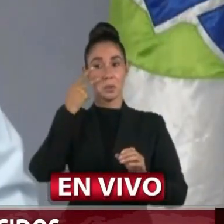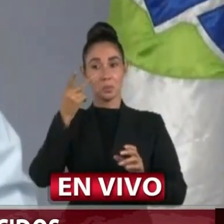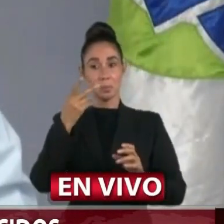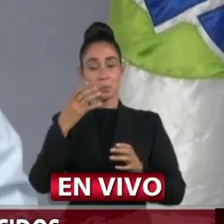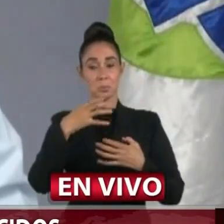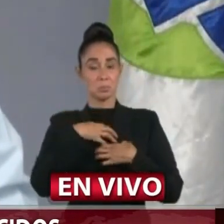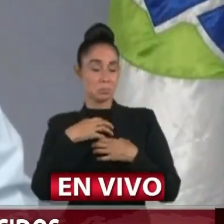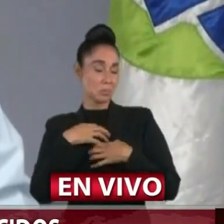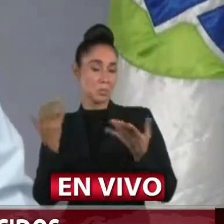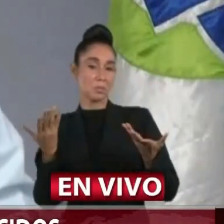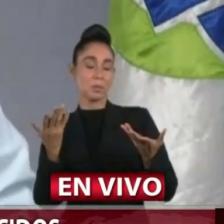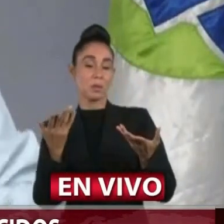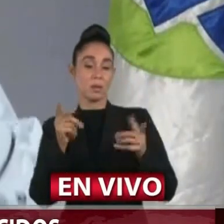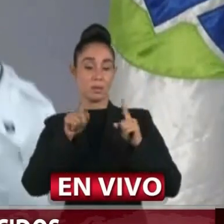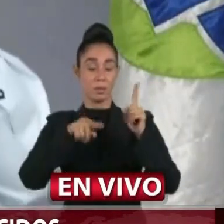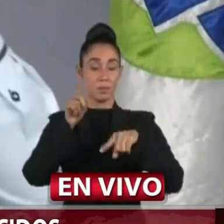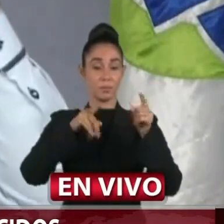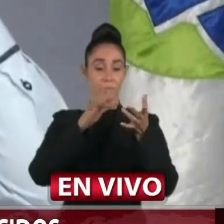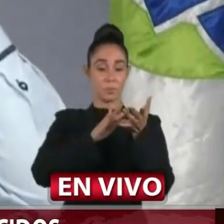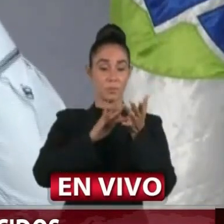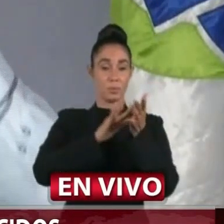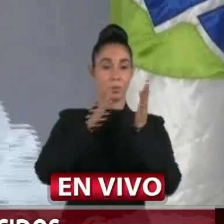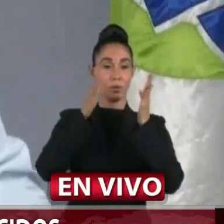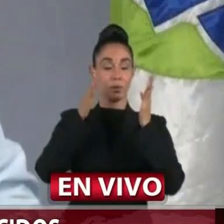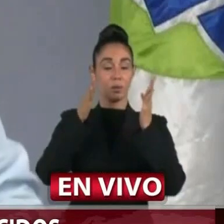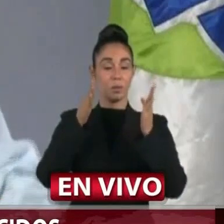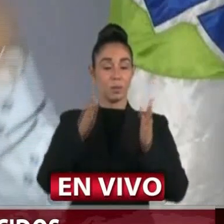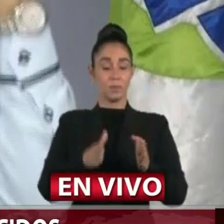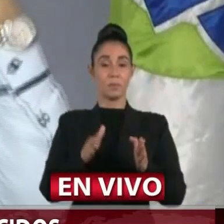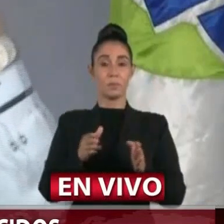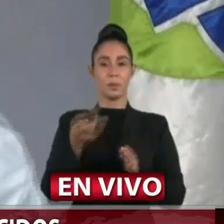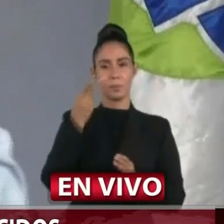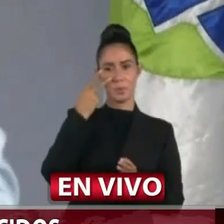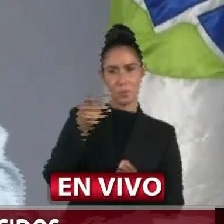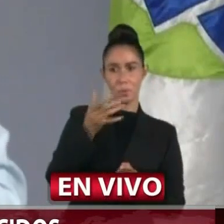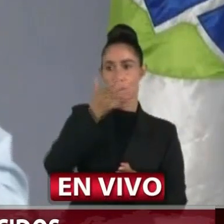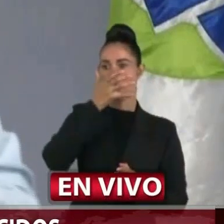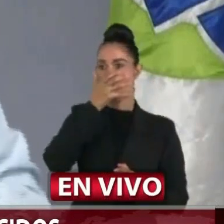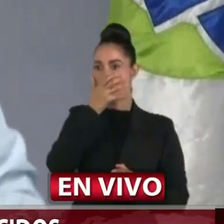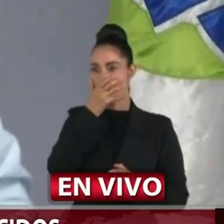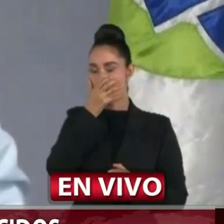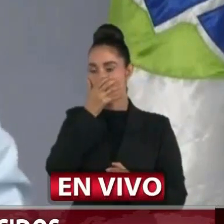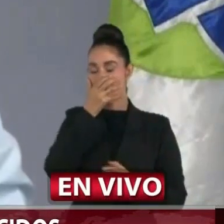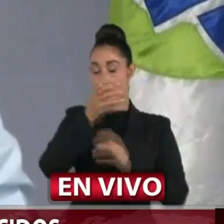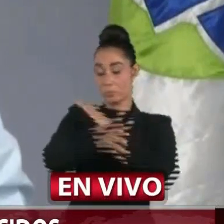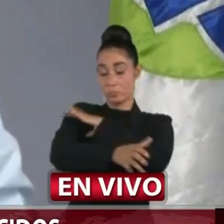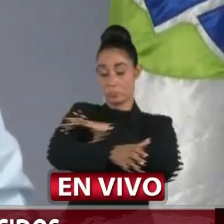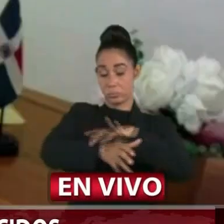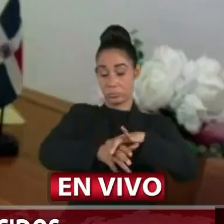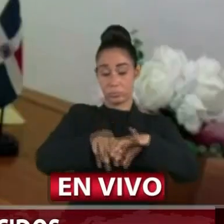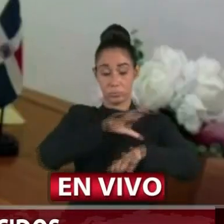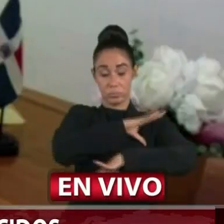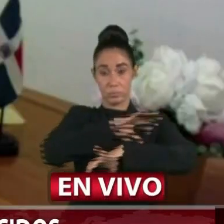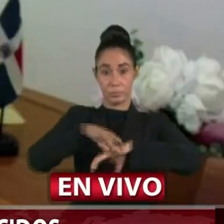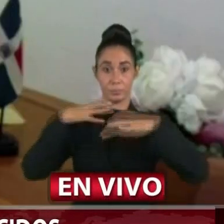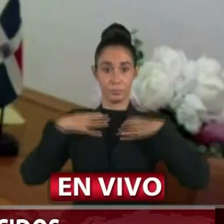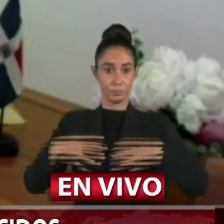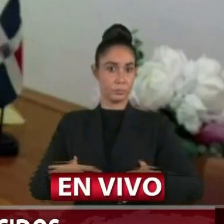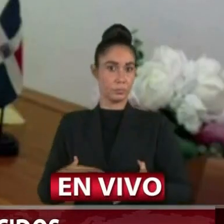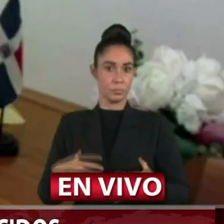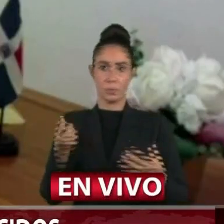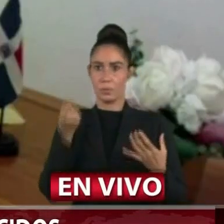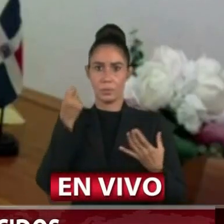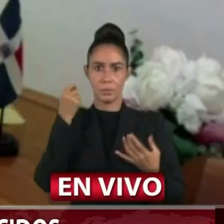prensa, las enfermeras pues tienen sus mascarillas, tienen sus batas azules de protección, de manera